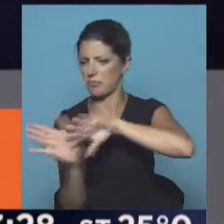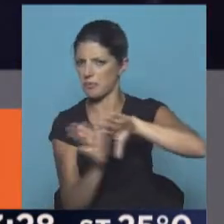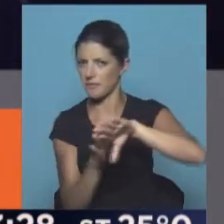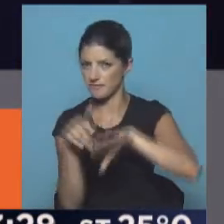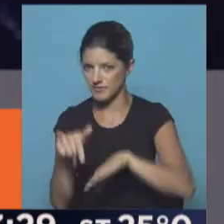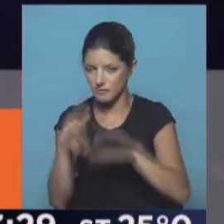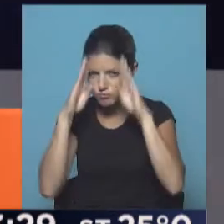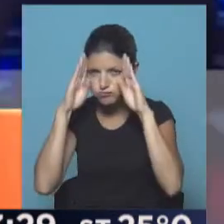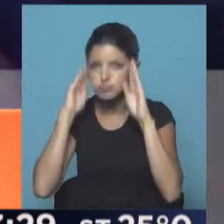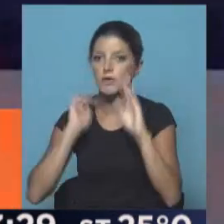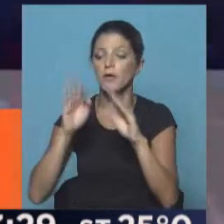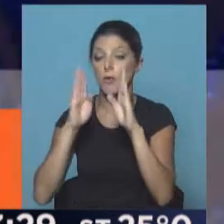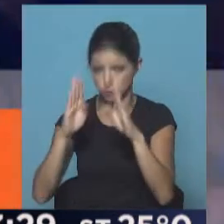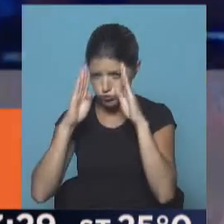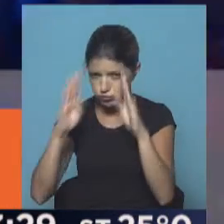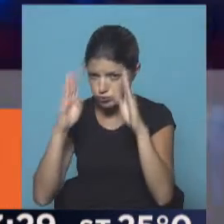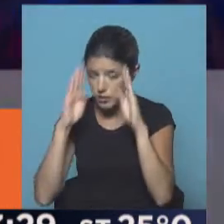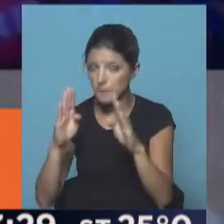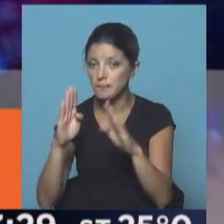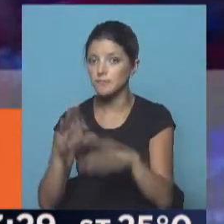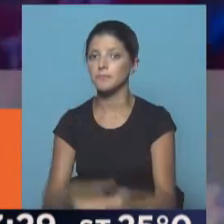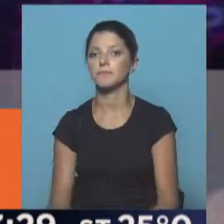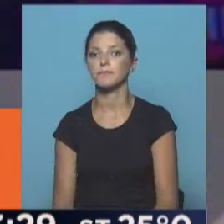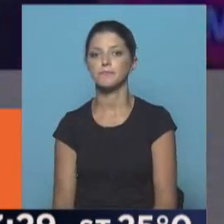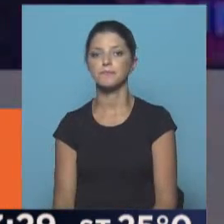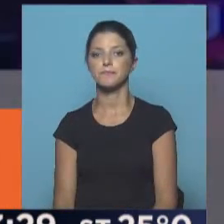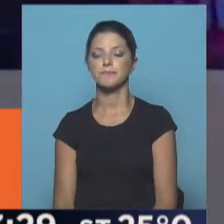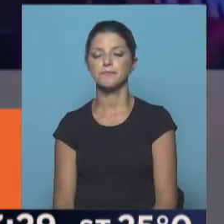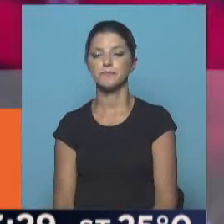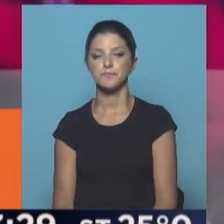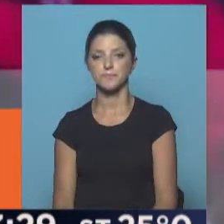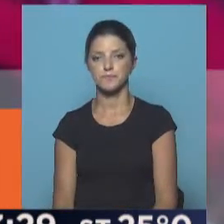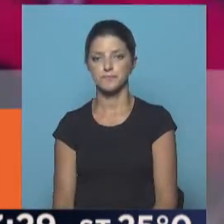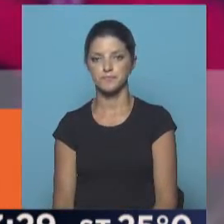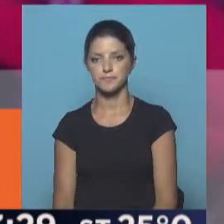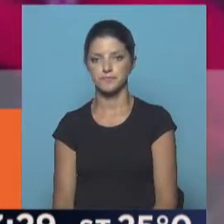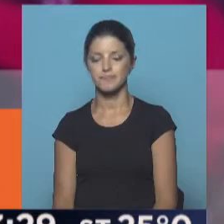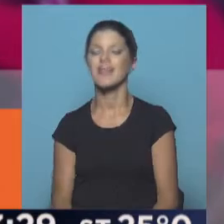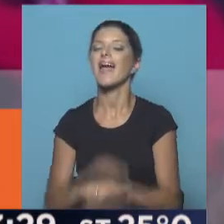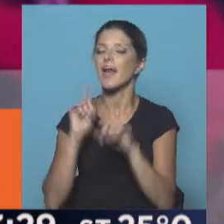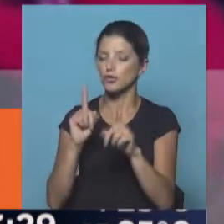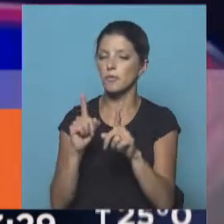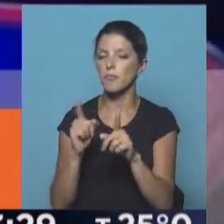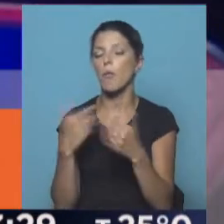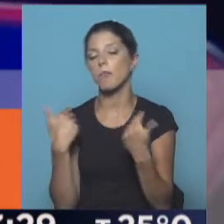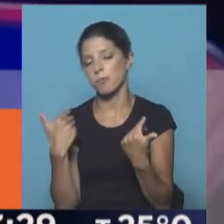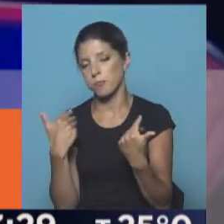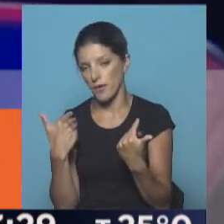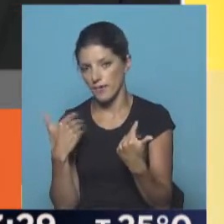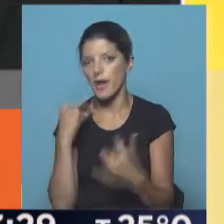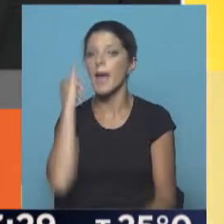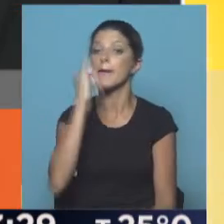la trituradora de la rentabilidad. Esto es lo que de algún modo explica